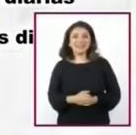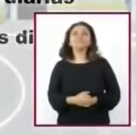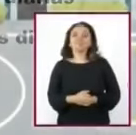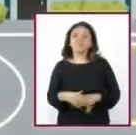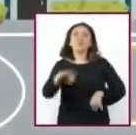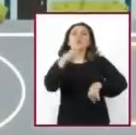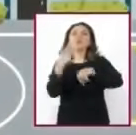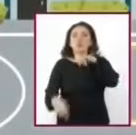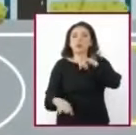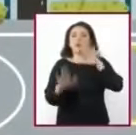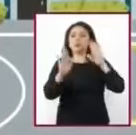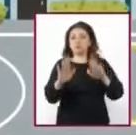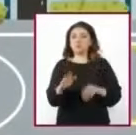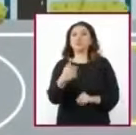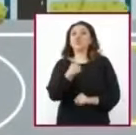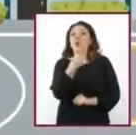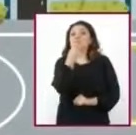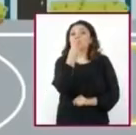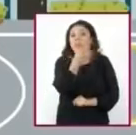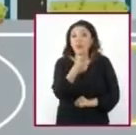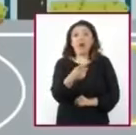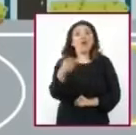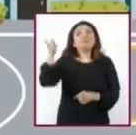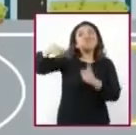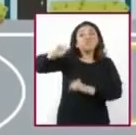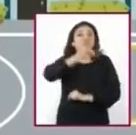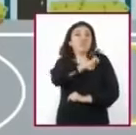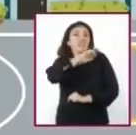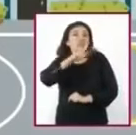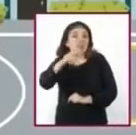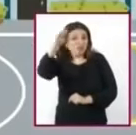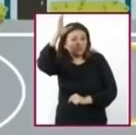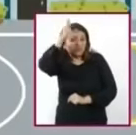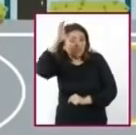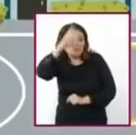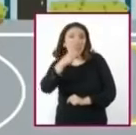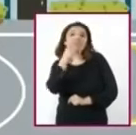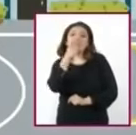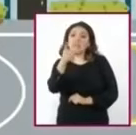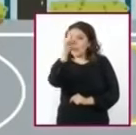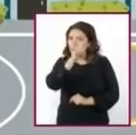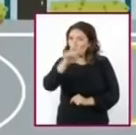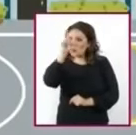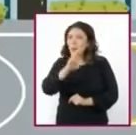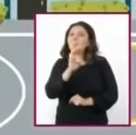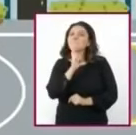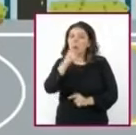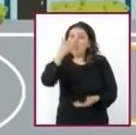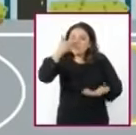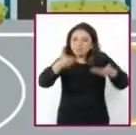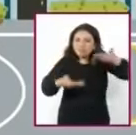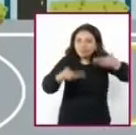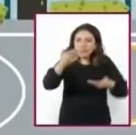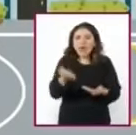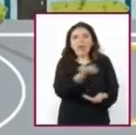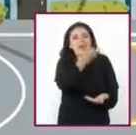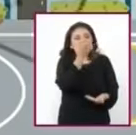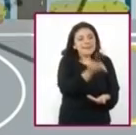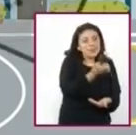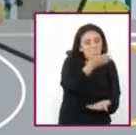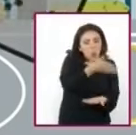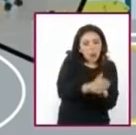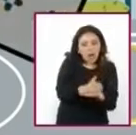Para terminar, cabe mencionar que los especialistas en videojuegos recomiendan que haya un equilibrio entre la